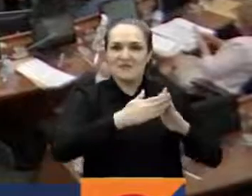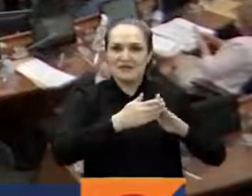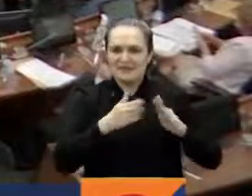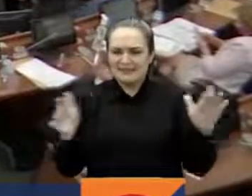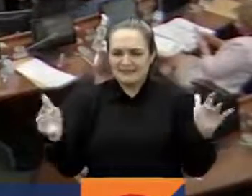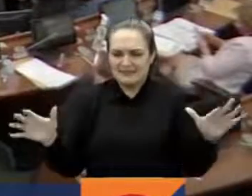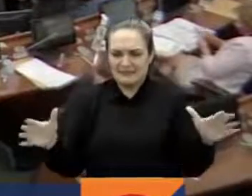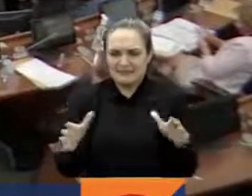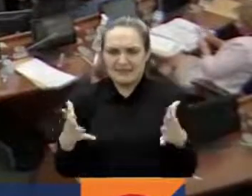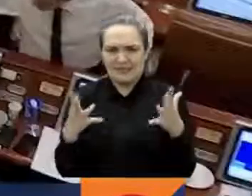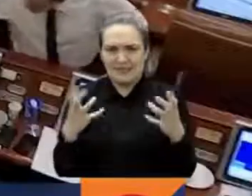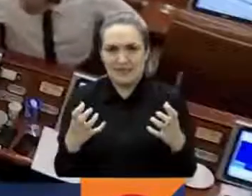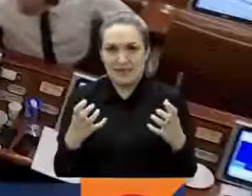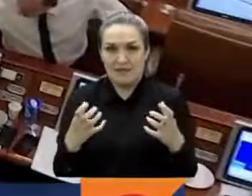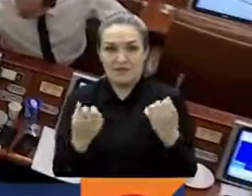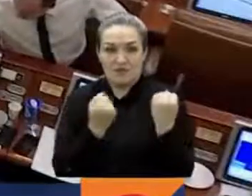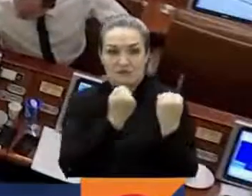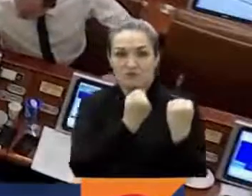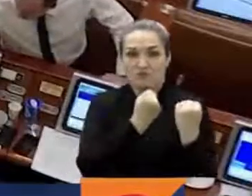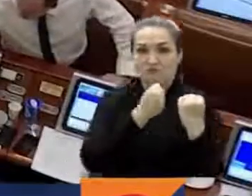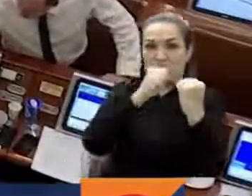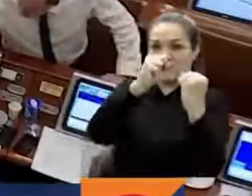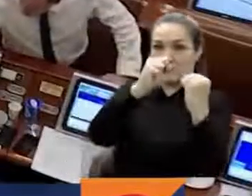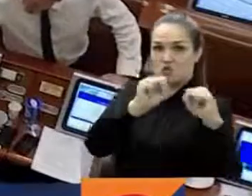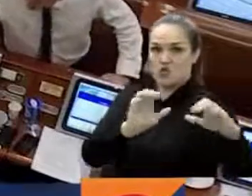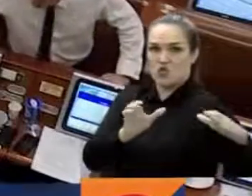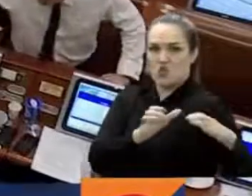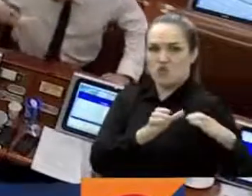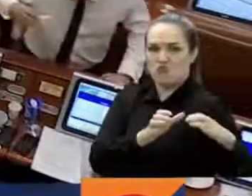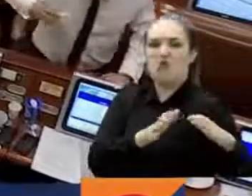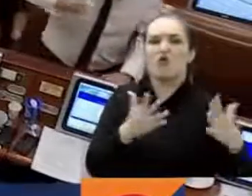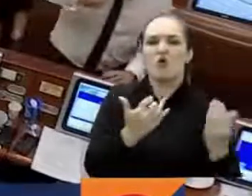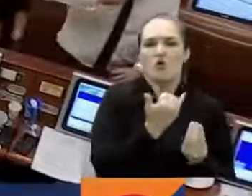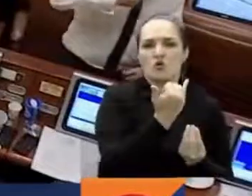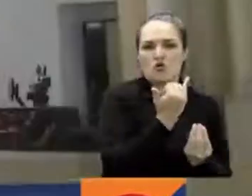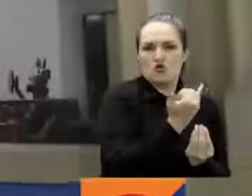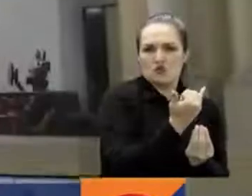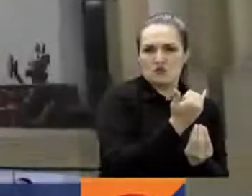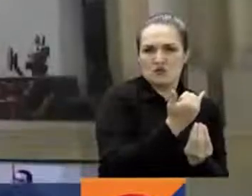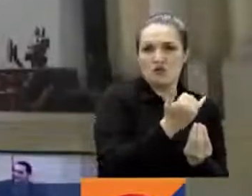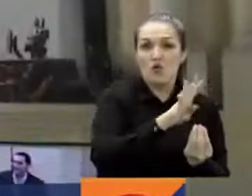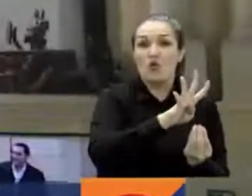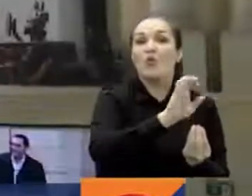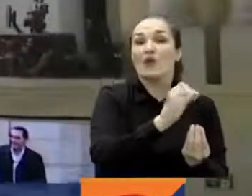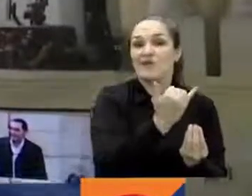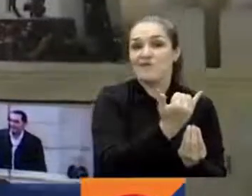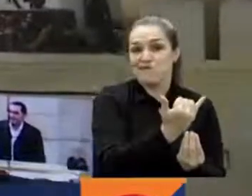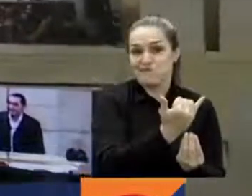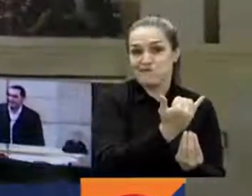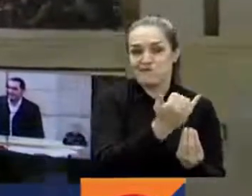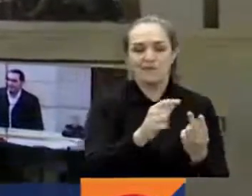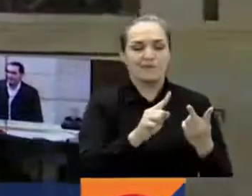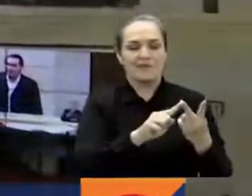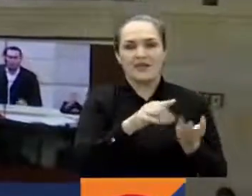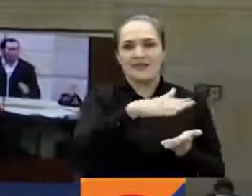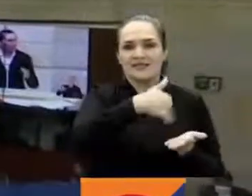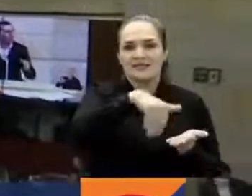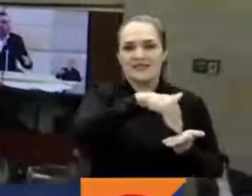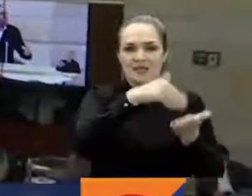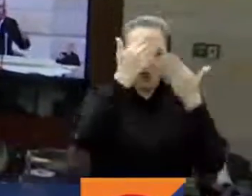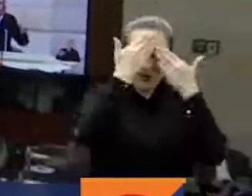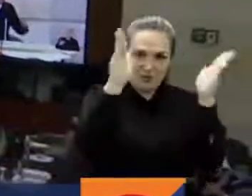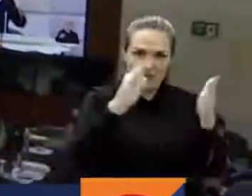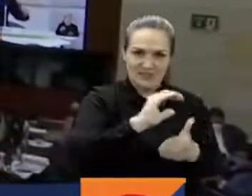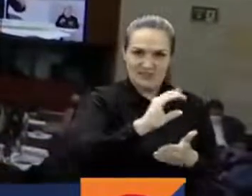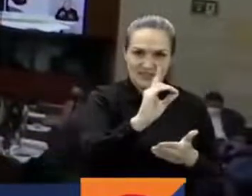el momento, en oposición se han mostrado integrantes del Partido Conservador con 40 curules, el Centro Democrático 29,